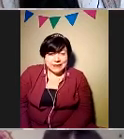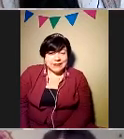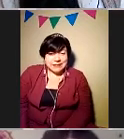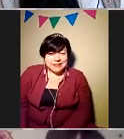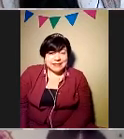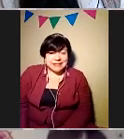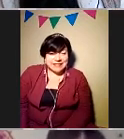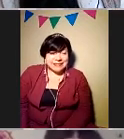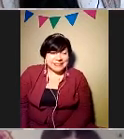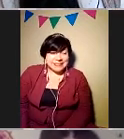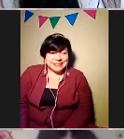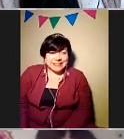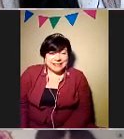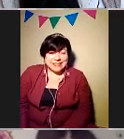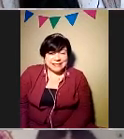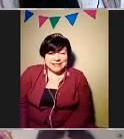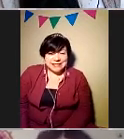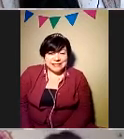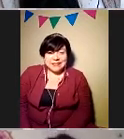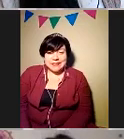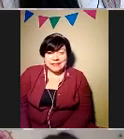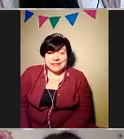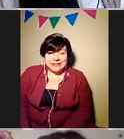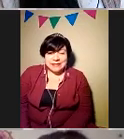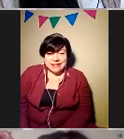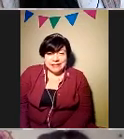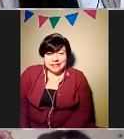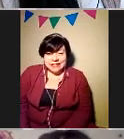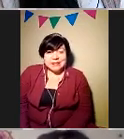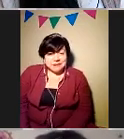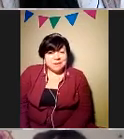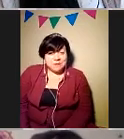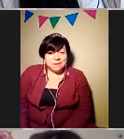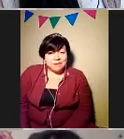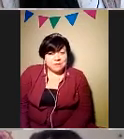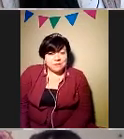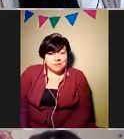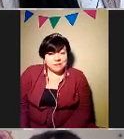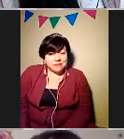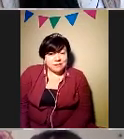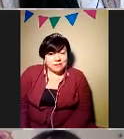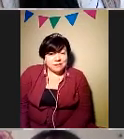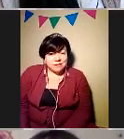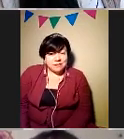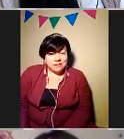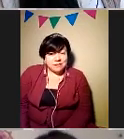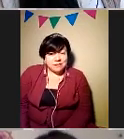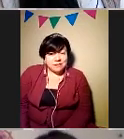que lavarlo y lo ocupas. Malo es lo sacar a la basura. O en Santiago hay ropa tirada en la calle, hay mucha ropa tirada en la calle por todos lados. Y